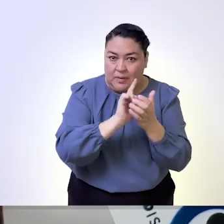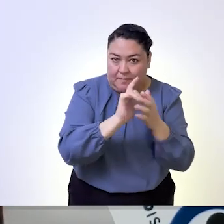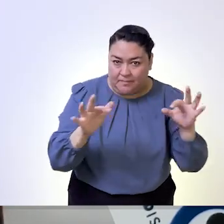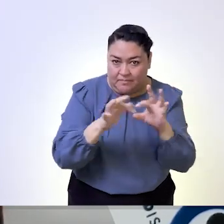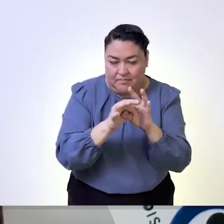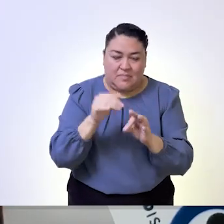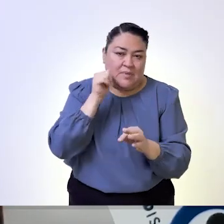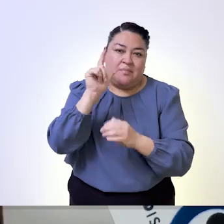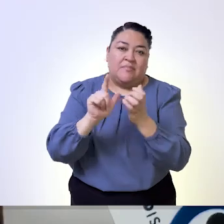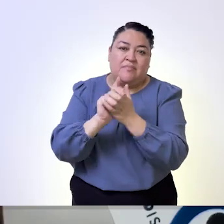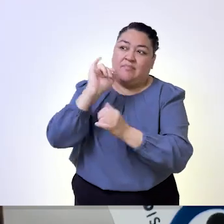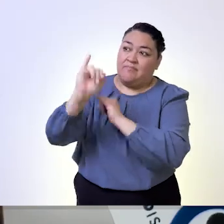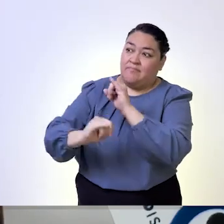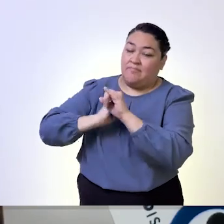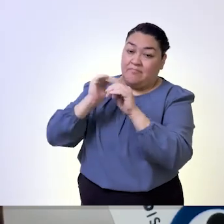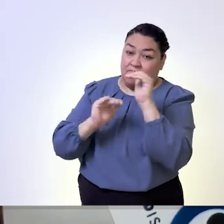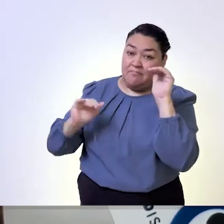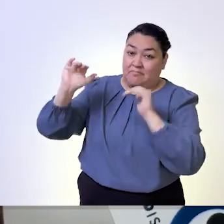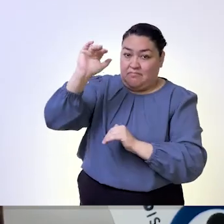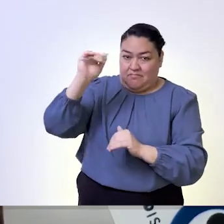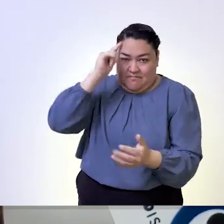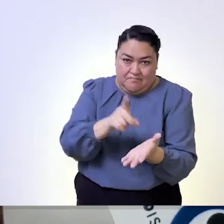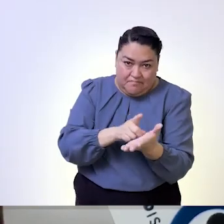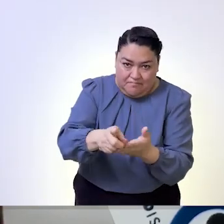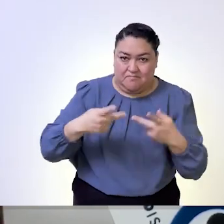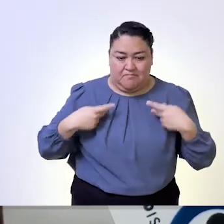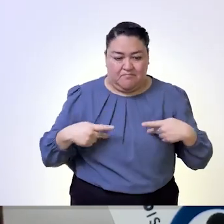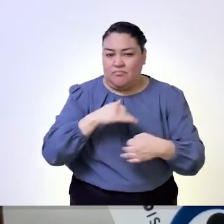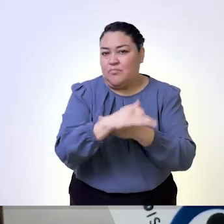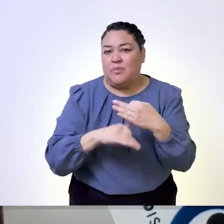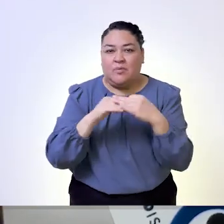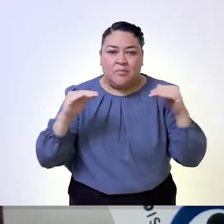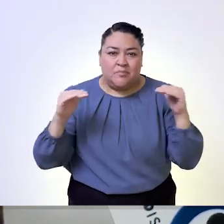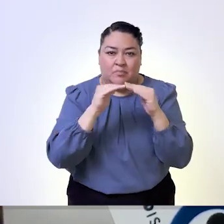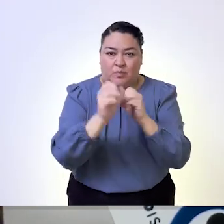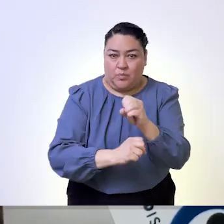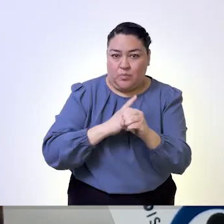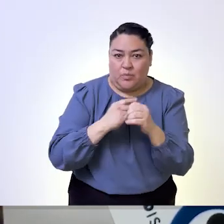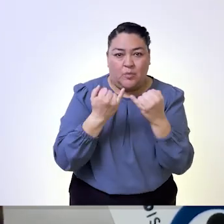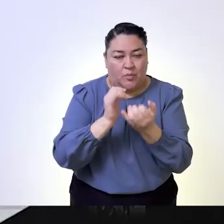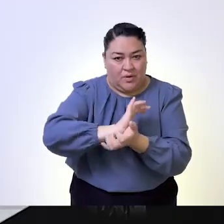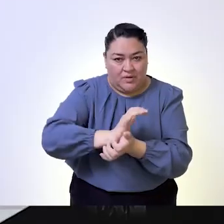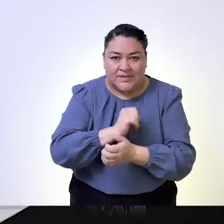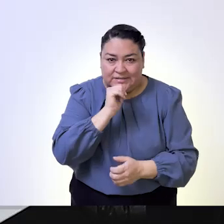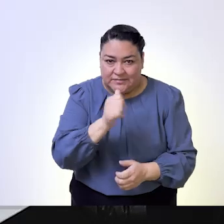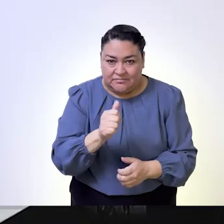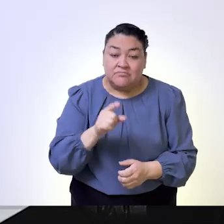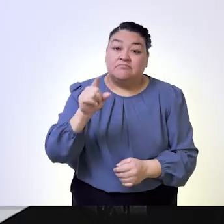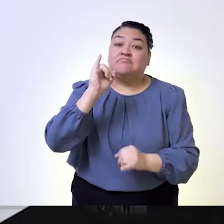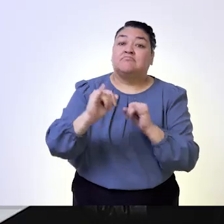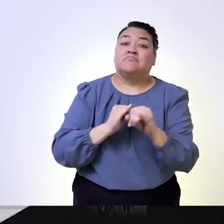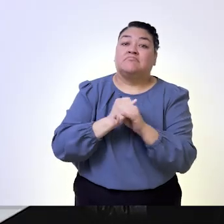nacional, conforme a los más altos estándares del derecho a la igualdad y no discriminación. También mediante la vinculación a